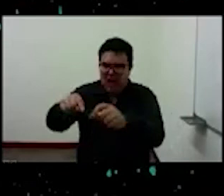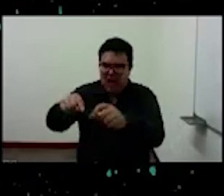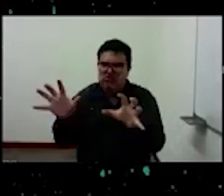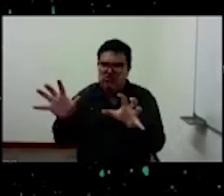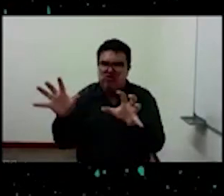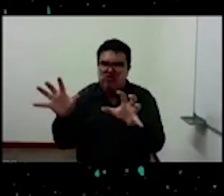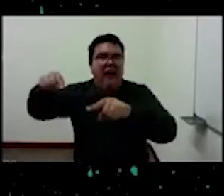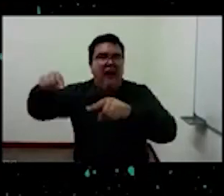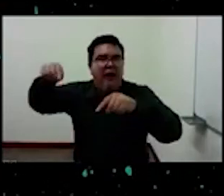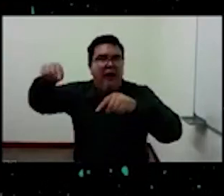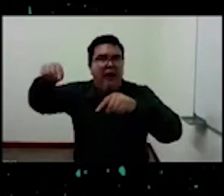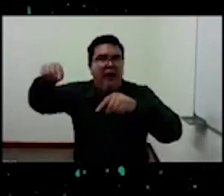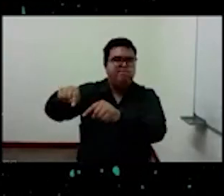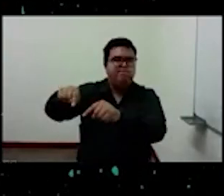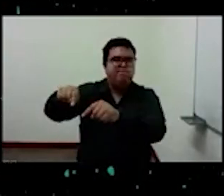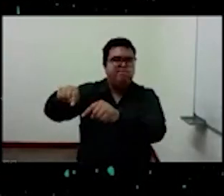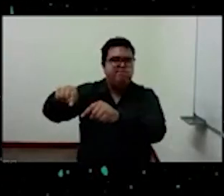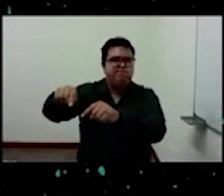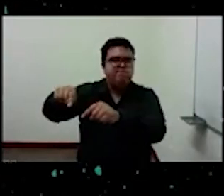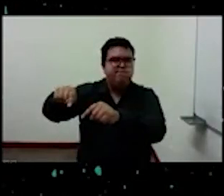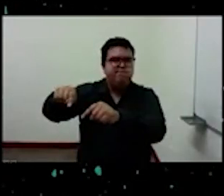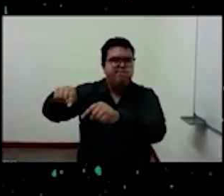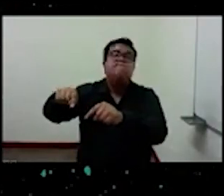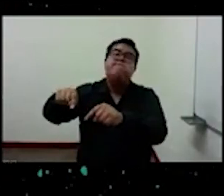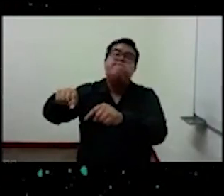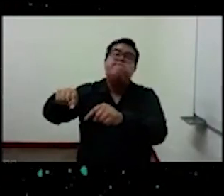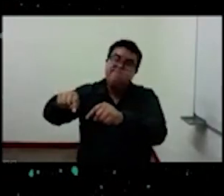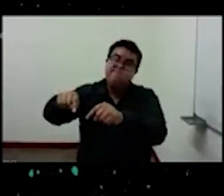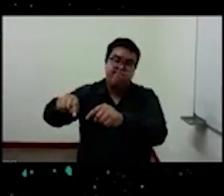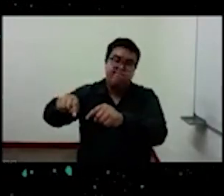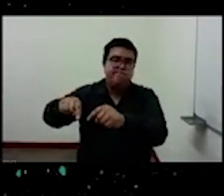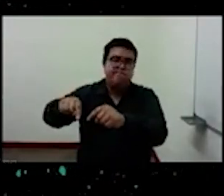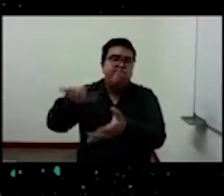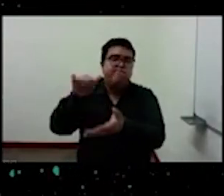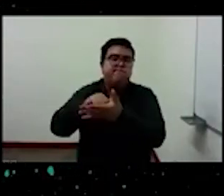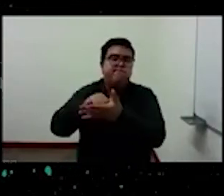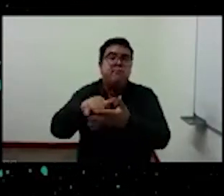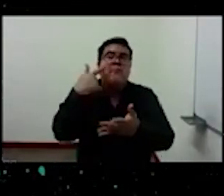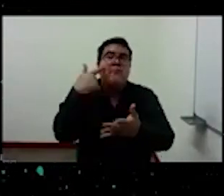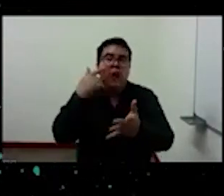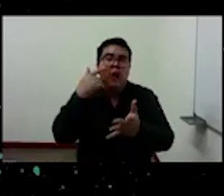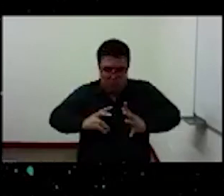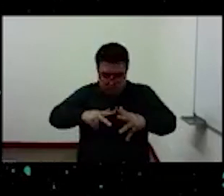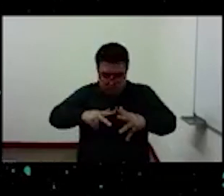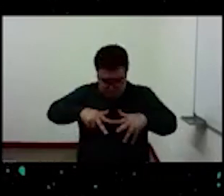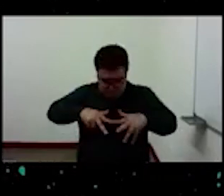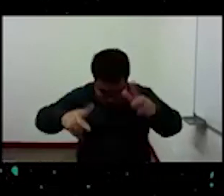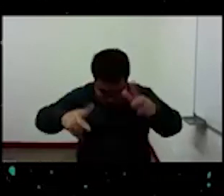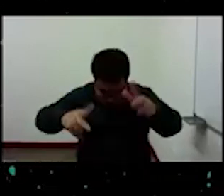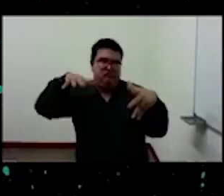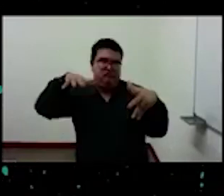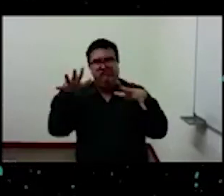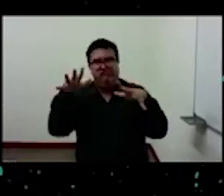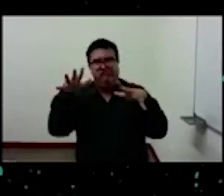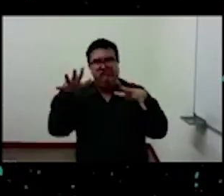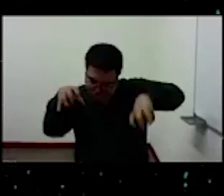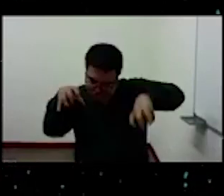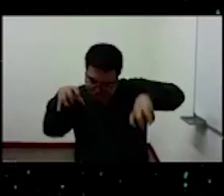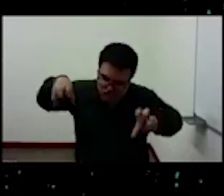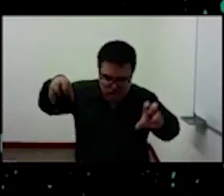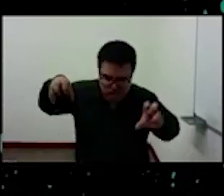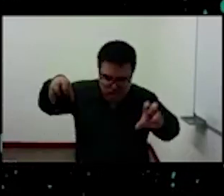monstruosidad. Es un salir del cuerpo en el